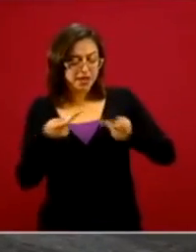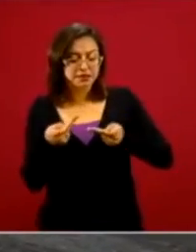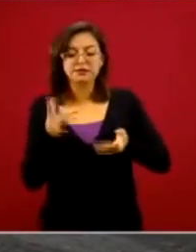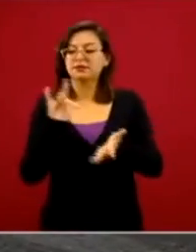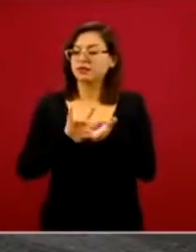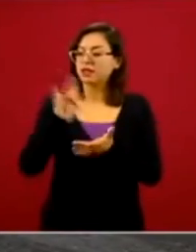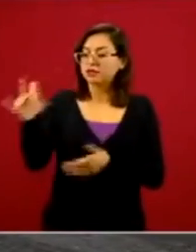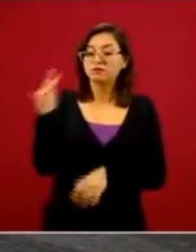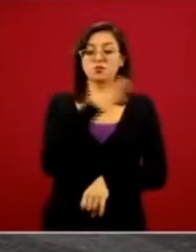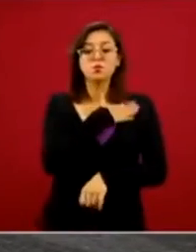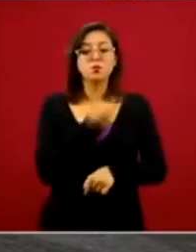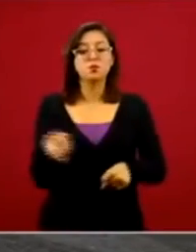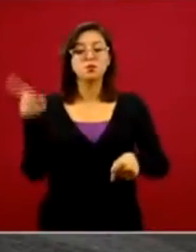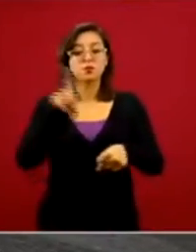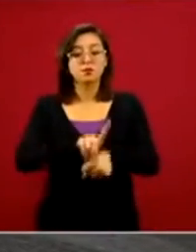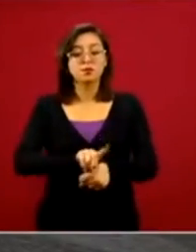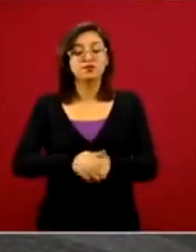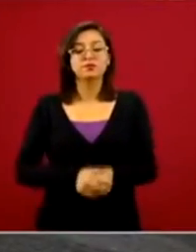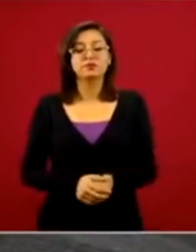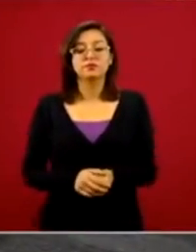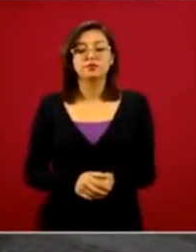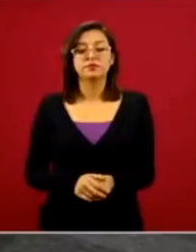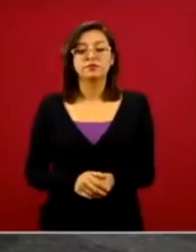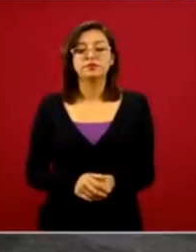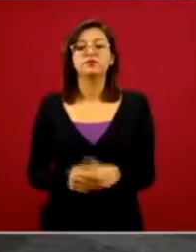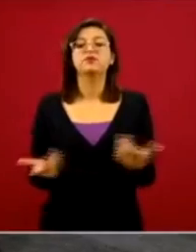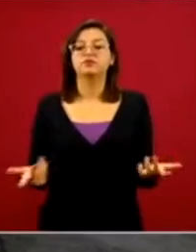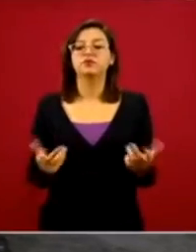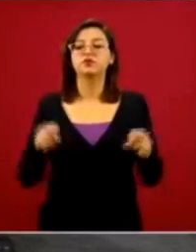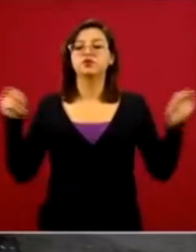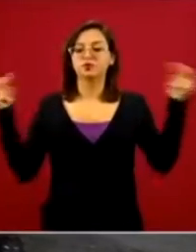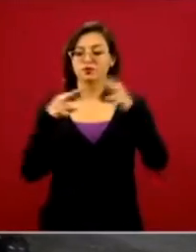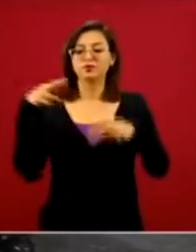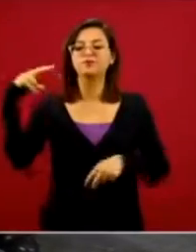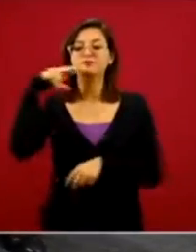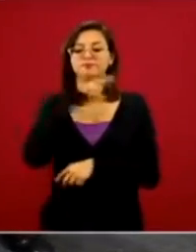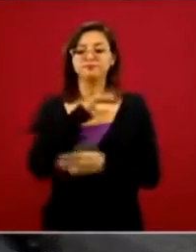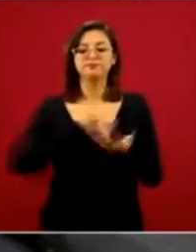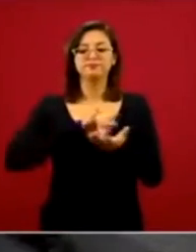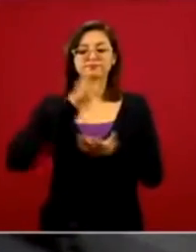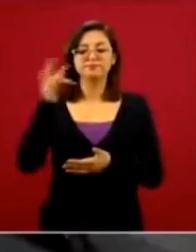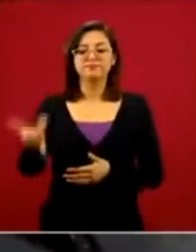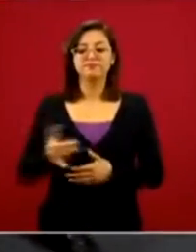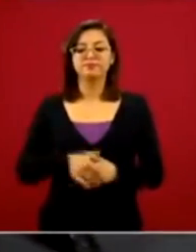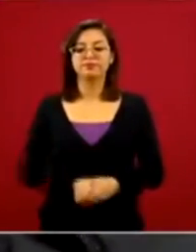y nos vamos a seguir encontrando. Gracias.